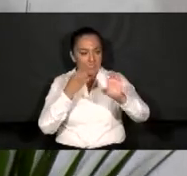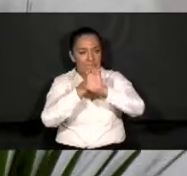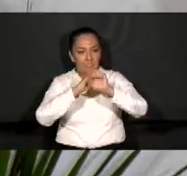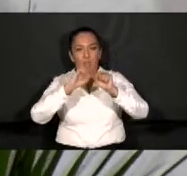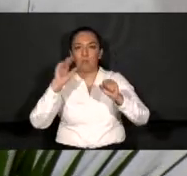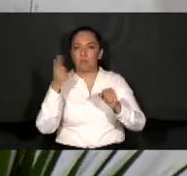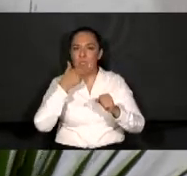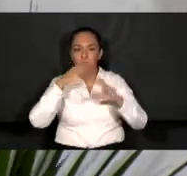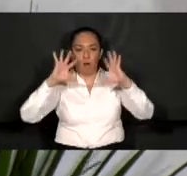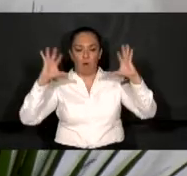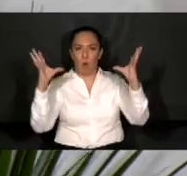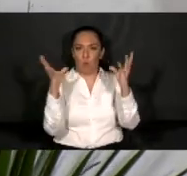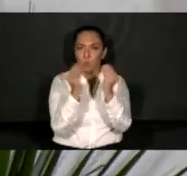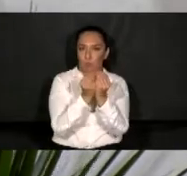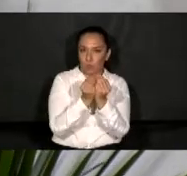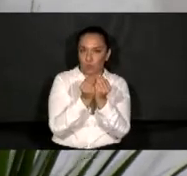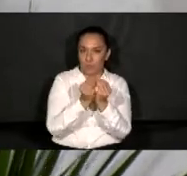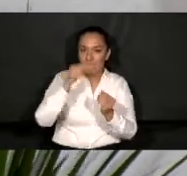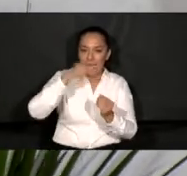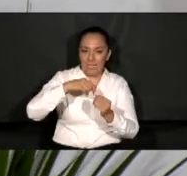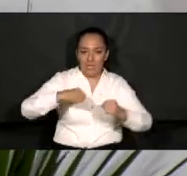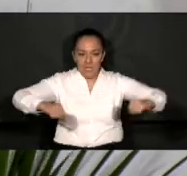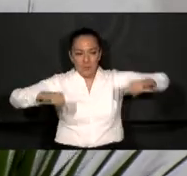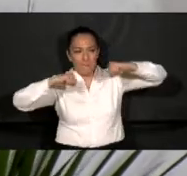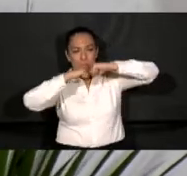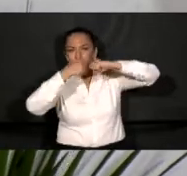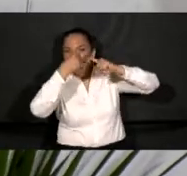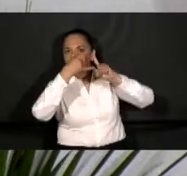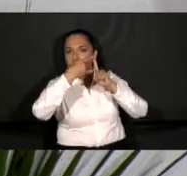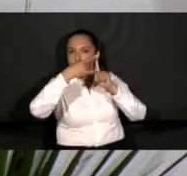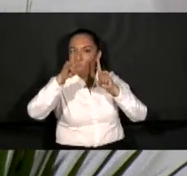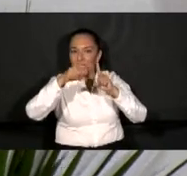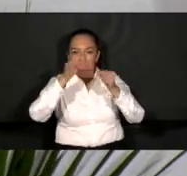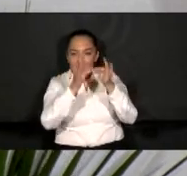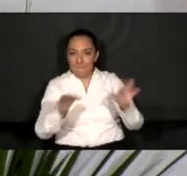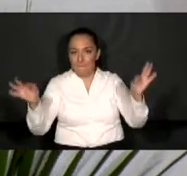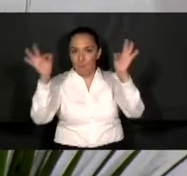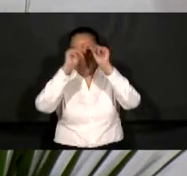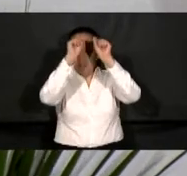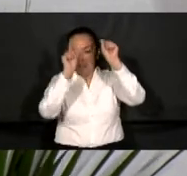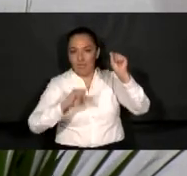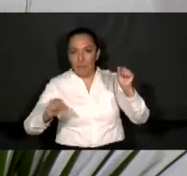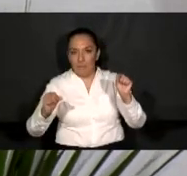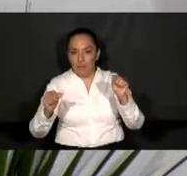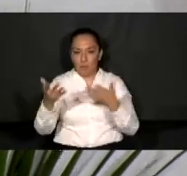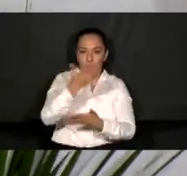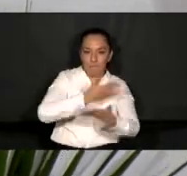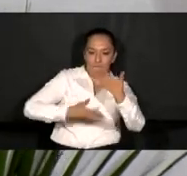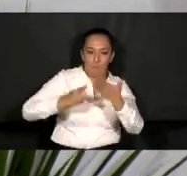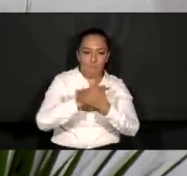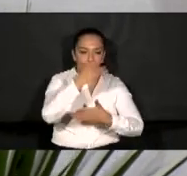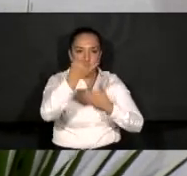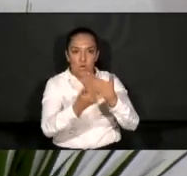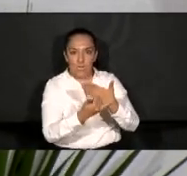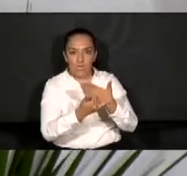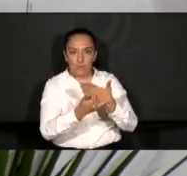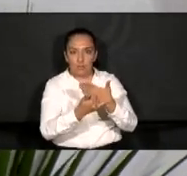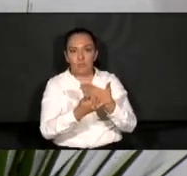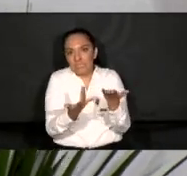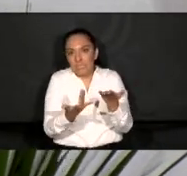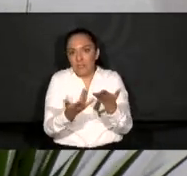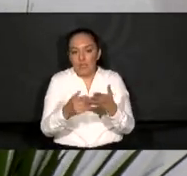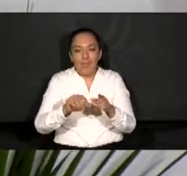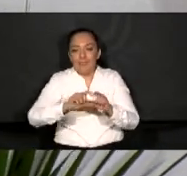de las puertas más importantes del país, donde se intercambian proyectos, nacionalidades, pero también